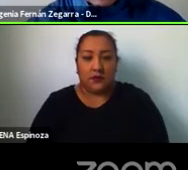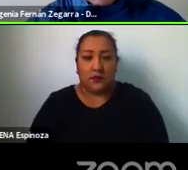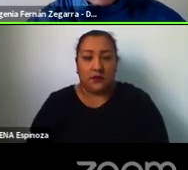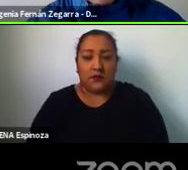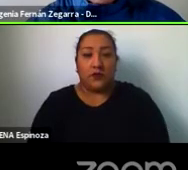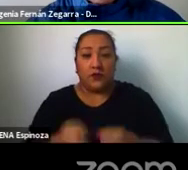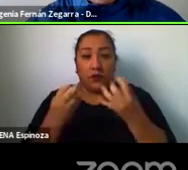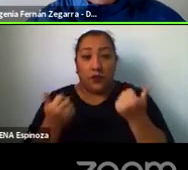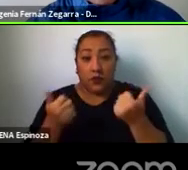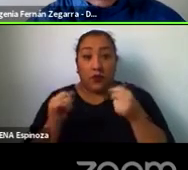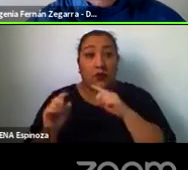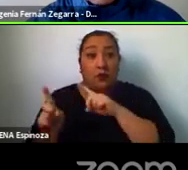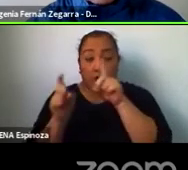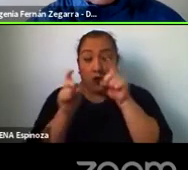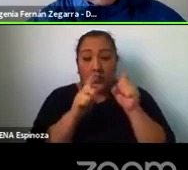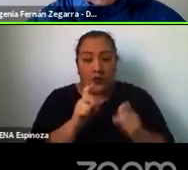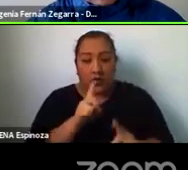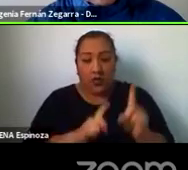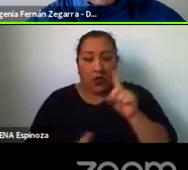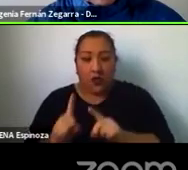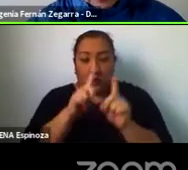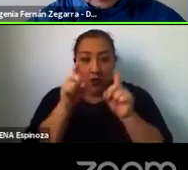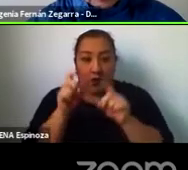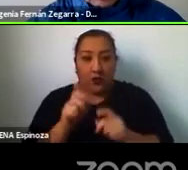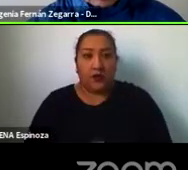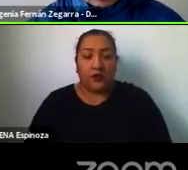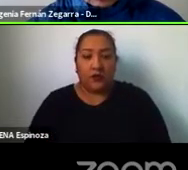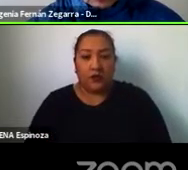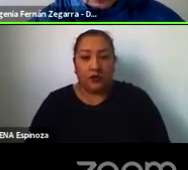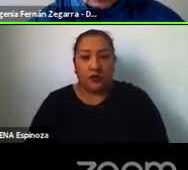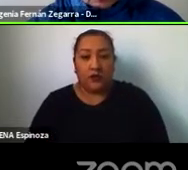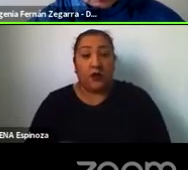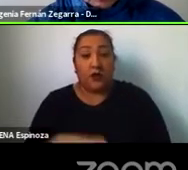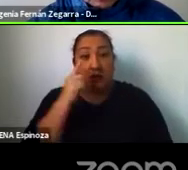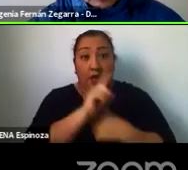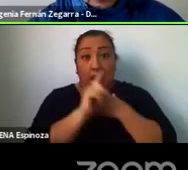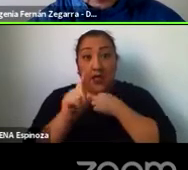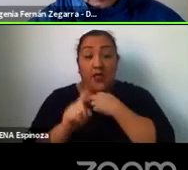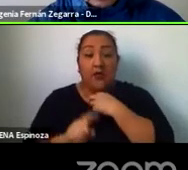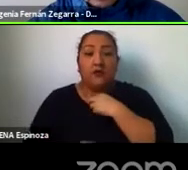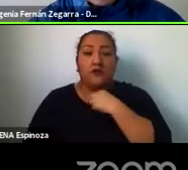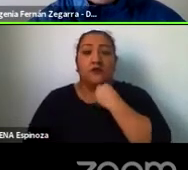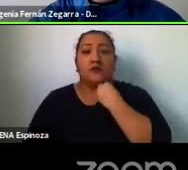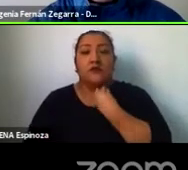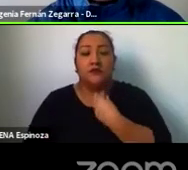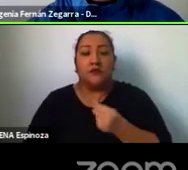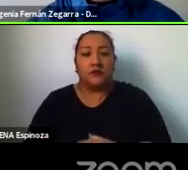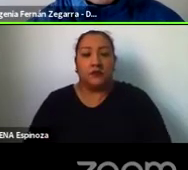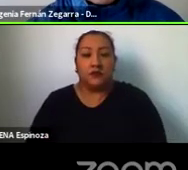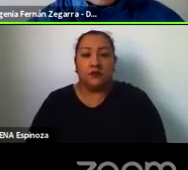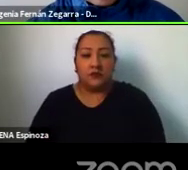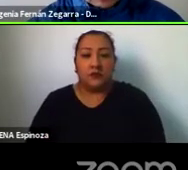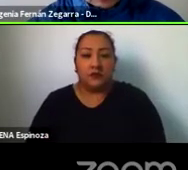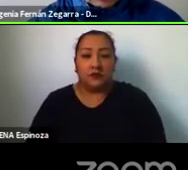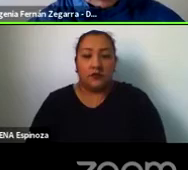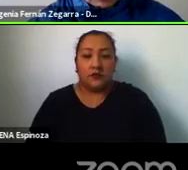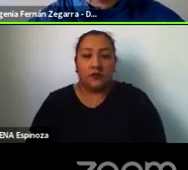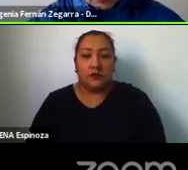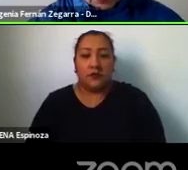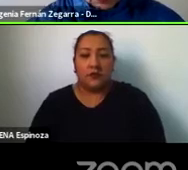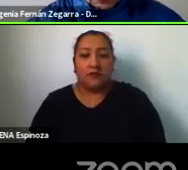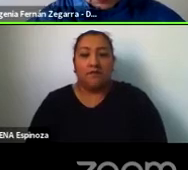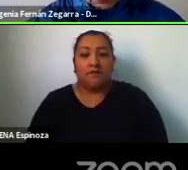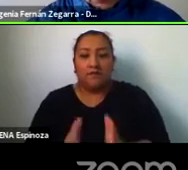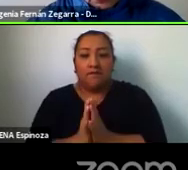preguntas. Hay una pregunta para cada uno de ustedes. Por favor, agradecería puntualidad porque no